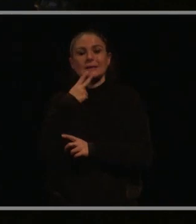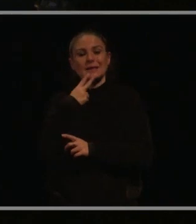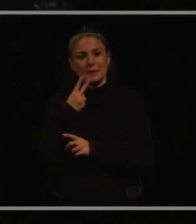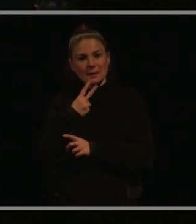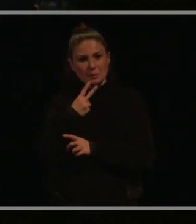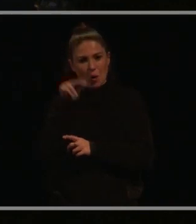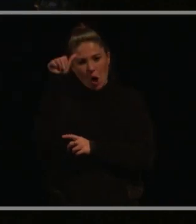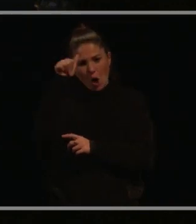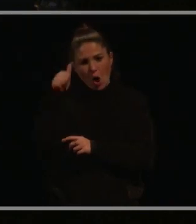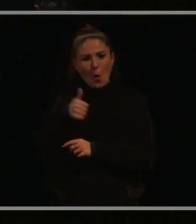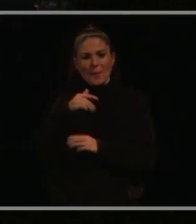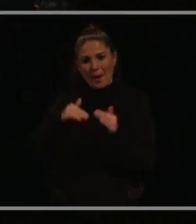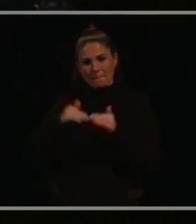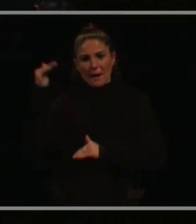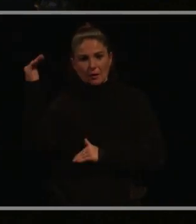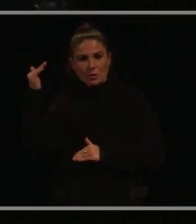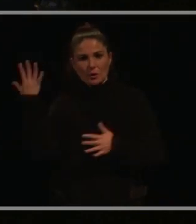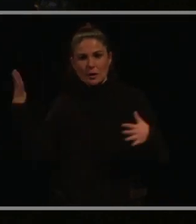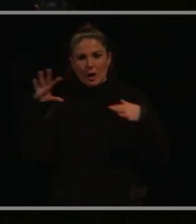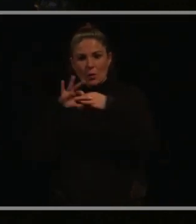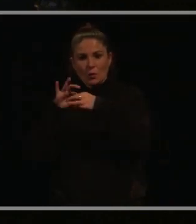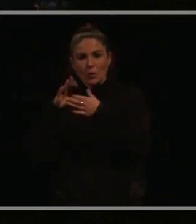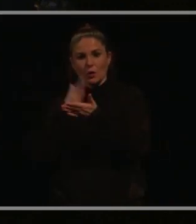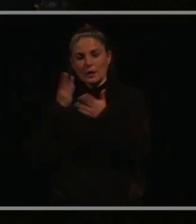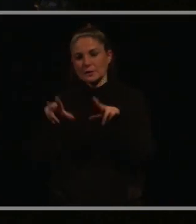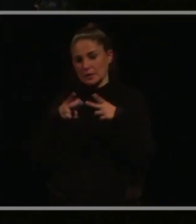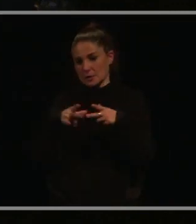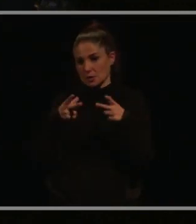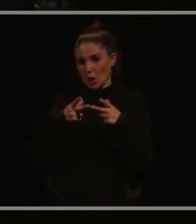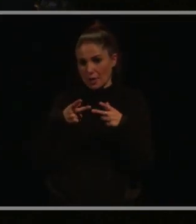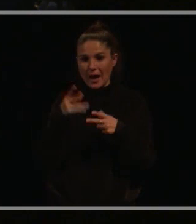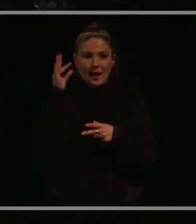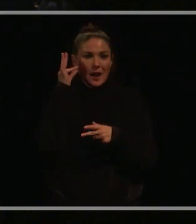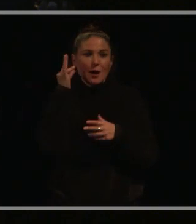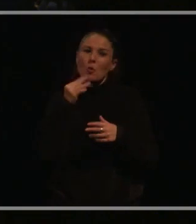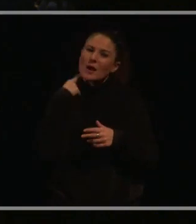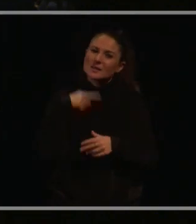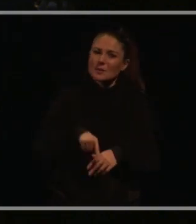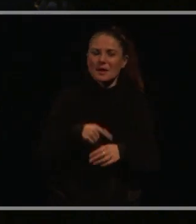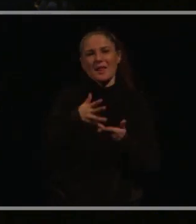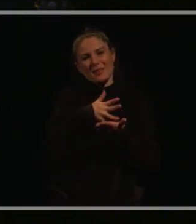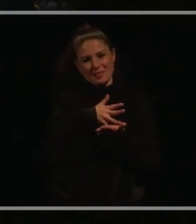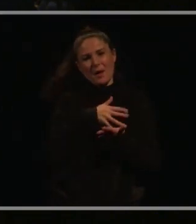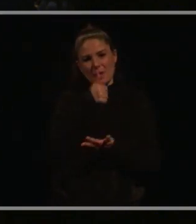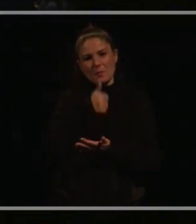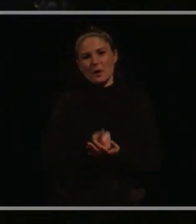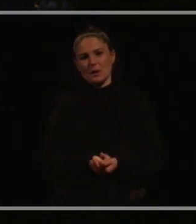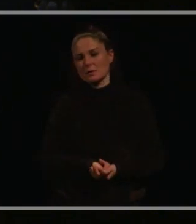es mucho mayor y la relación entre clase social y prevalencia en las mujeres se pierde, es mucho más débil.